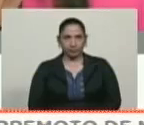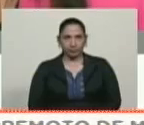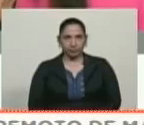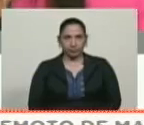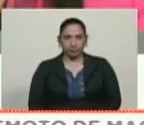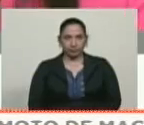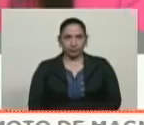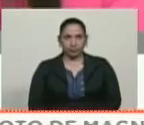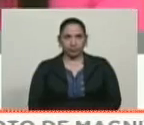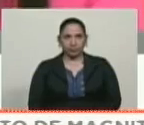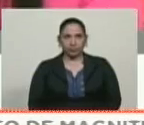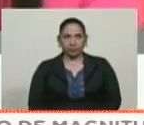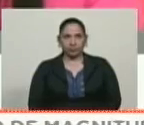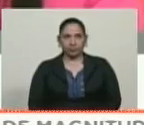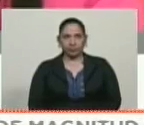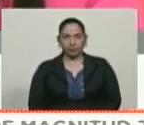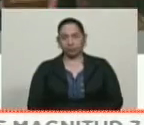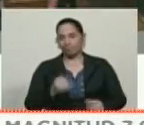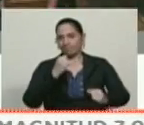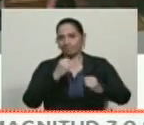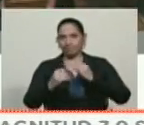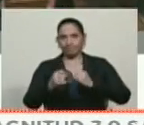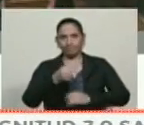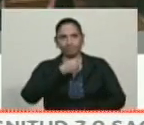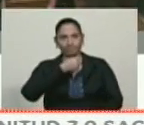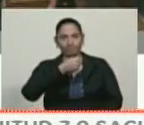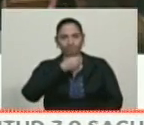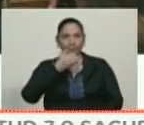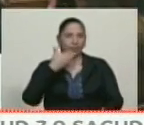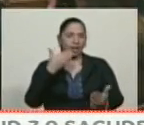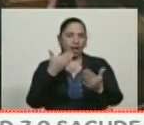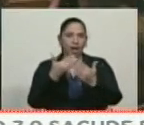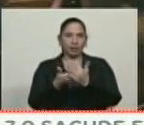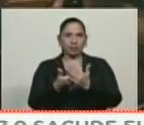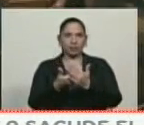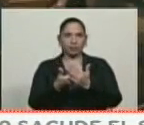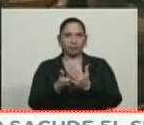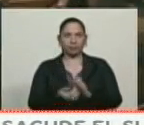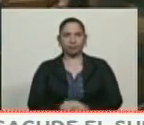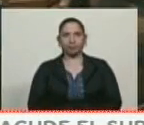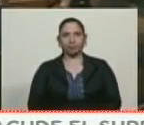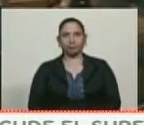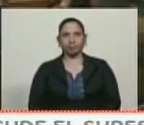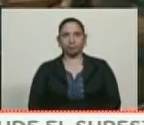Señoras y señores, terminamos la rueda de prensa. Muchas gracias por asistir.